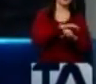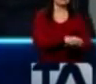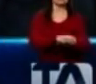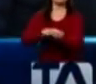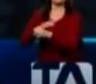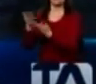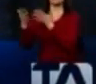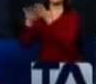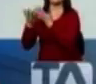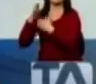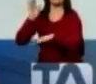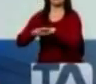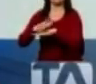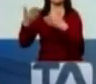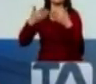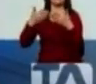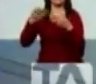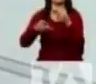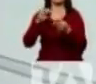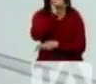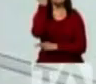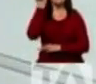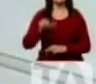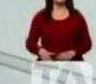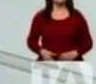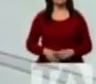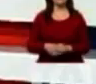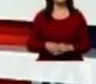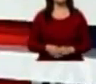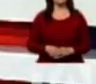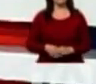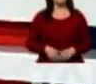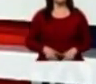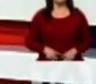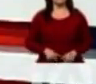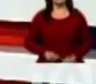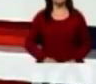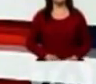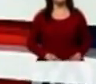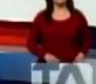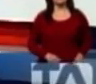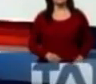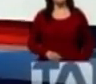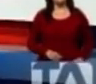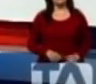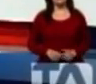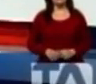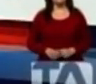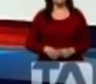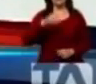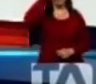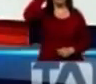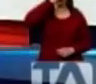Con imágenes de Marco Villamar, Carlos Acoto, 24 horas. Y por otra parte, las Fuerzas Armadas localizaron